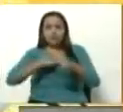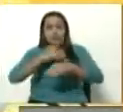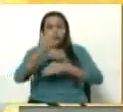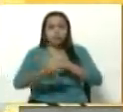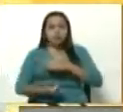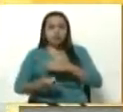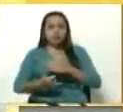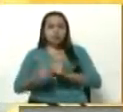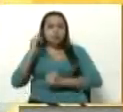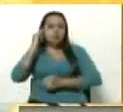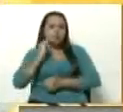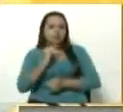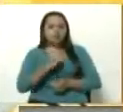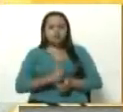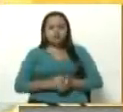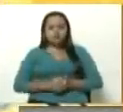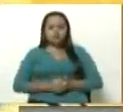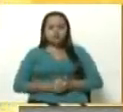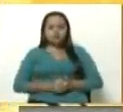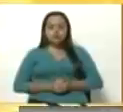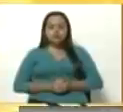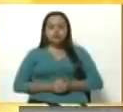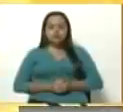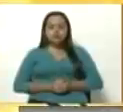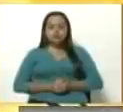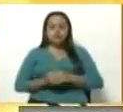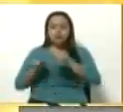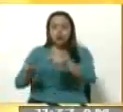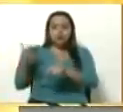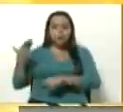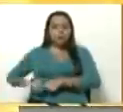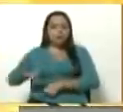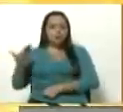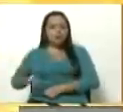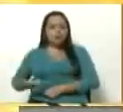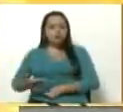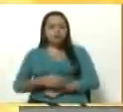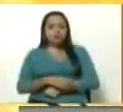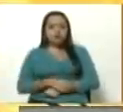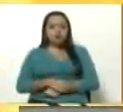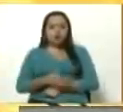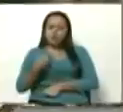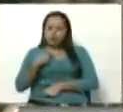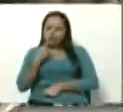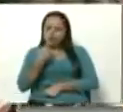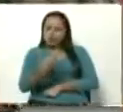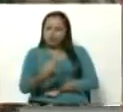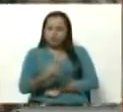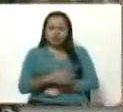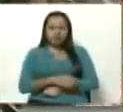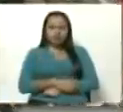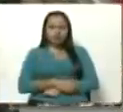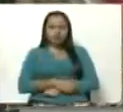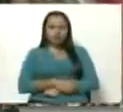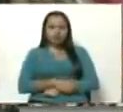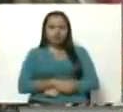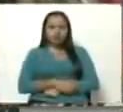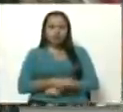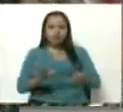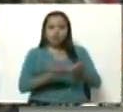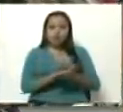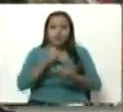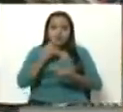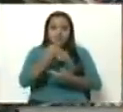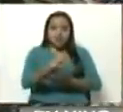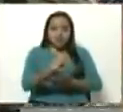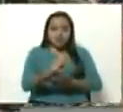proyecto bolivariano. Es importante, y yo, bueno, en el marco de lo que hemos venido